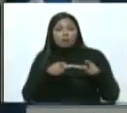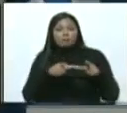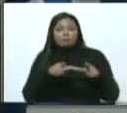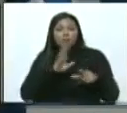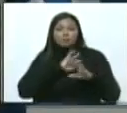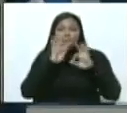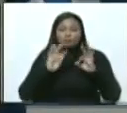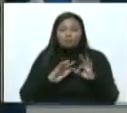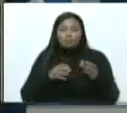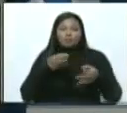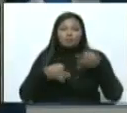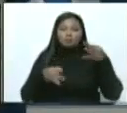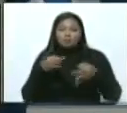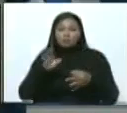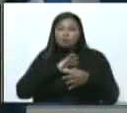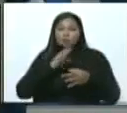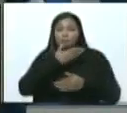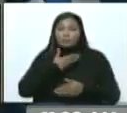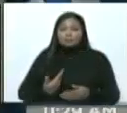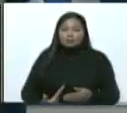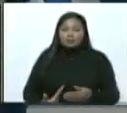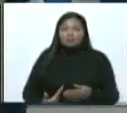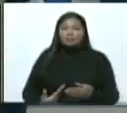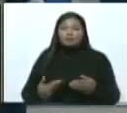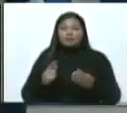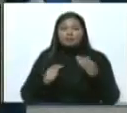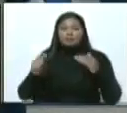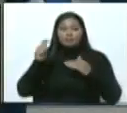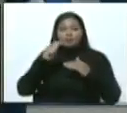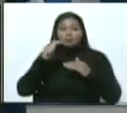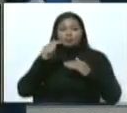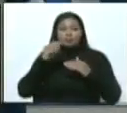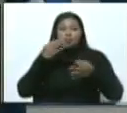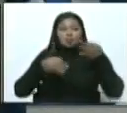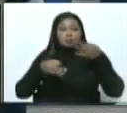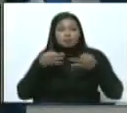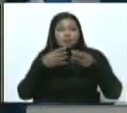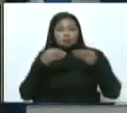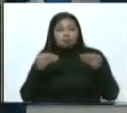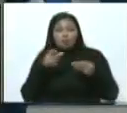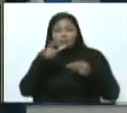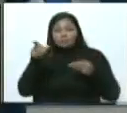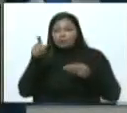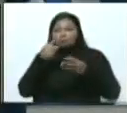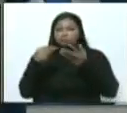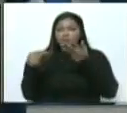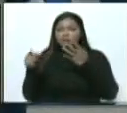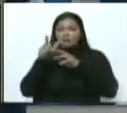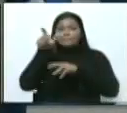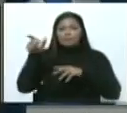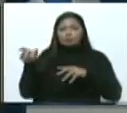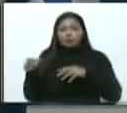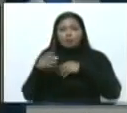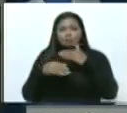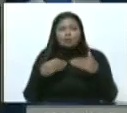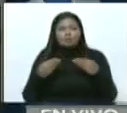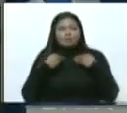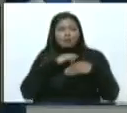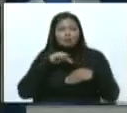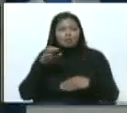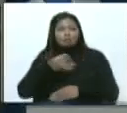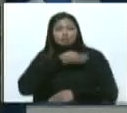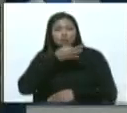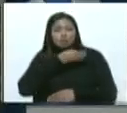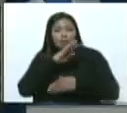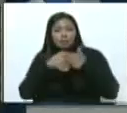propio presidente del TCJ, Michael Moreno, y a todas las demás fuerzas vivas de nuestra sociedad,